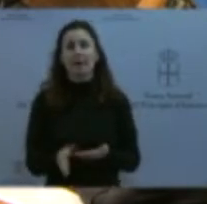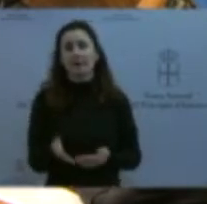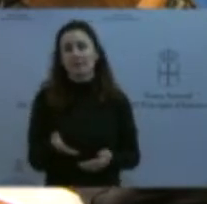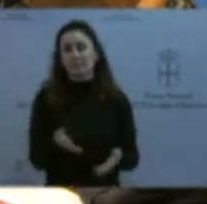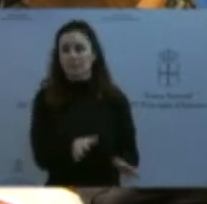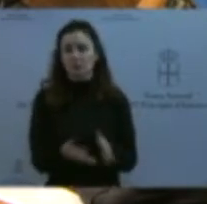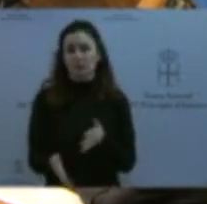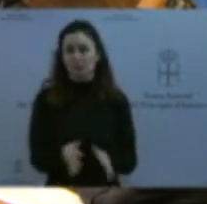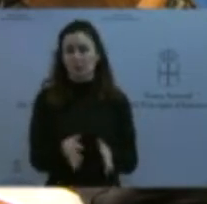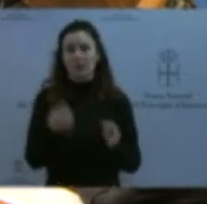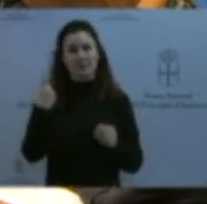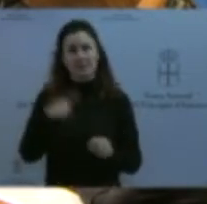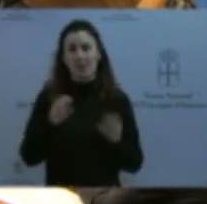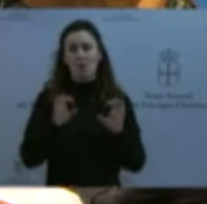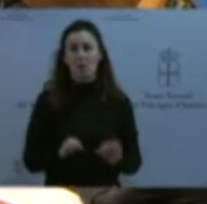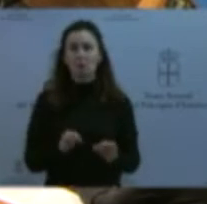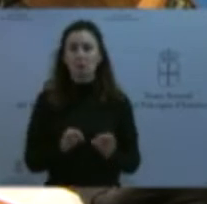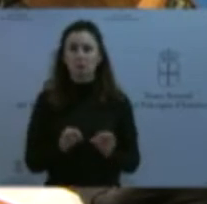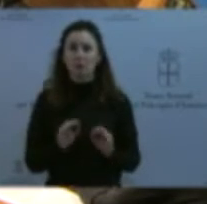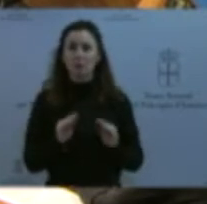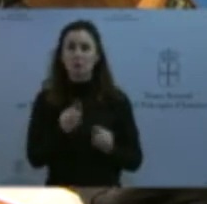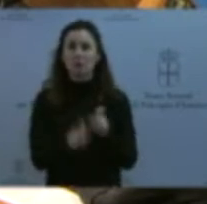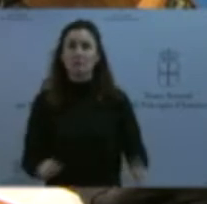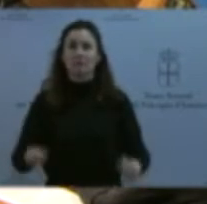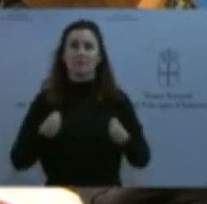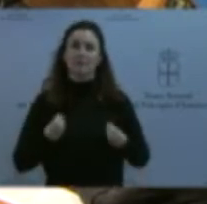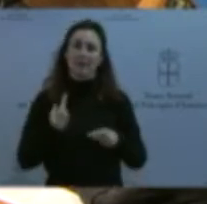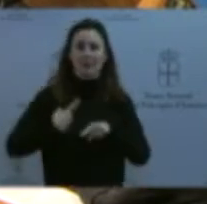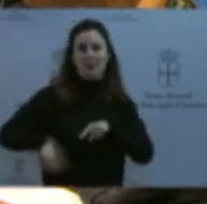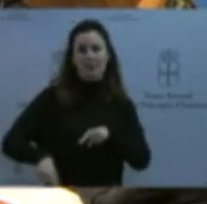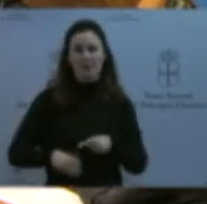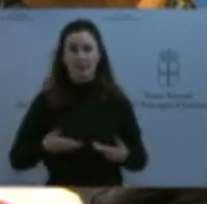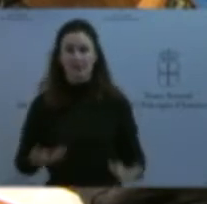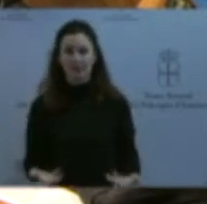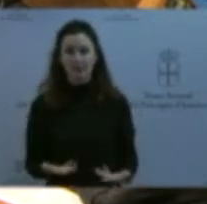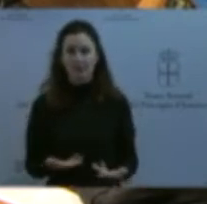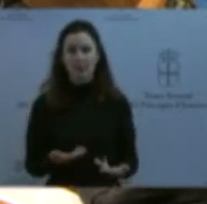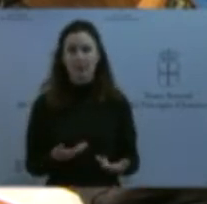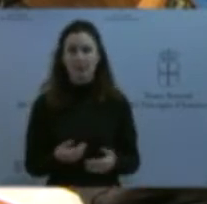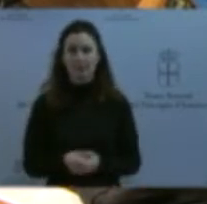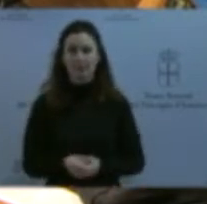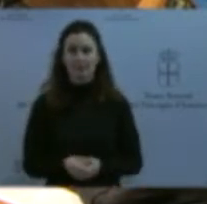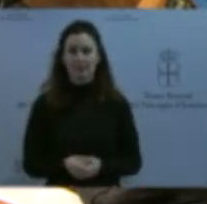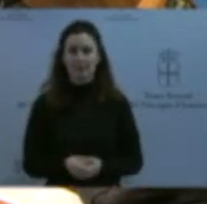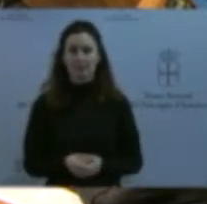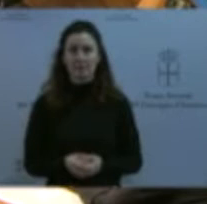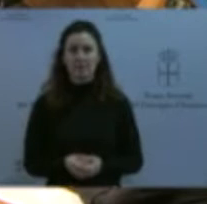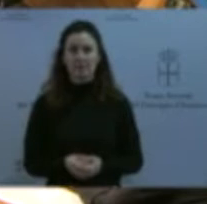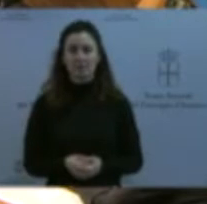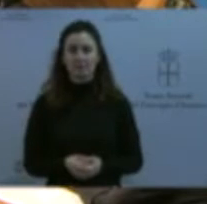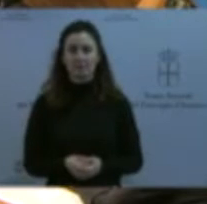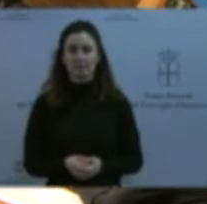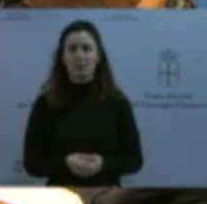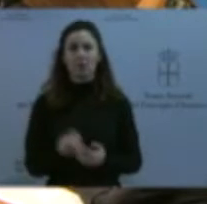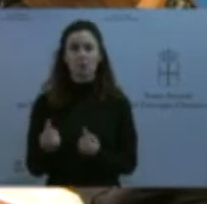en población, considerando la población, el ratio por habitante es de 10 euros por habitante en el